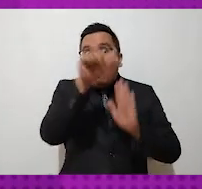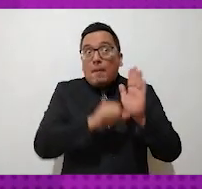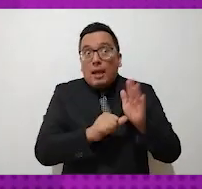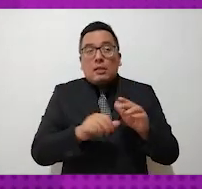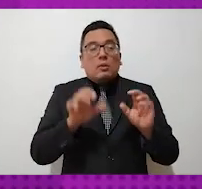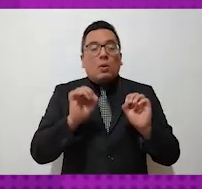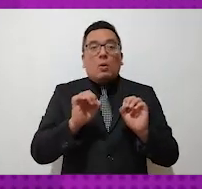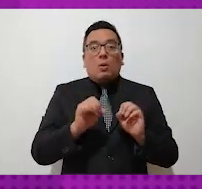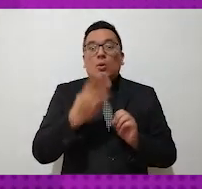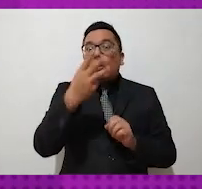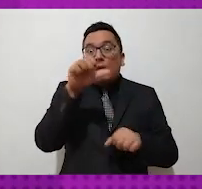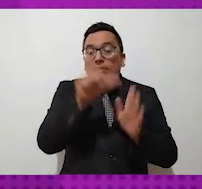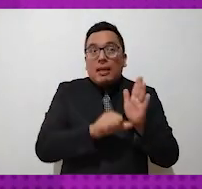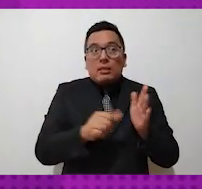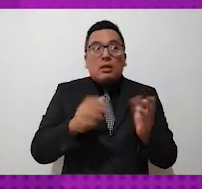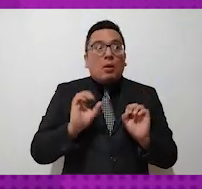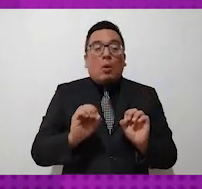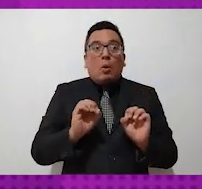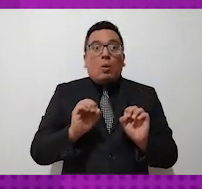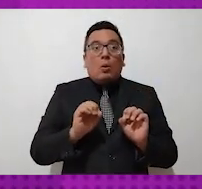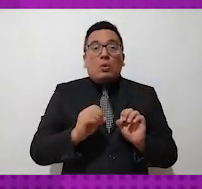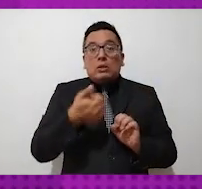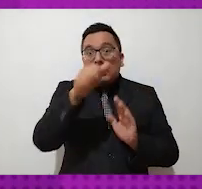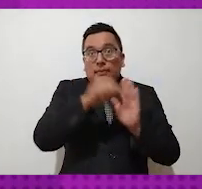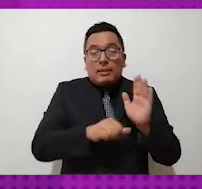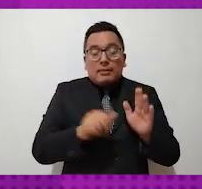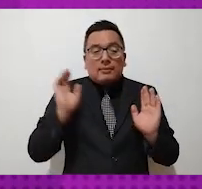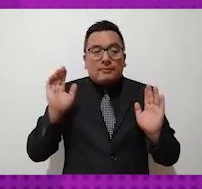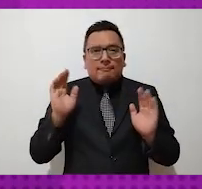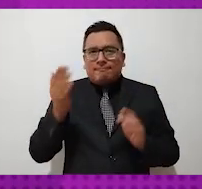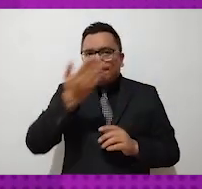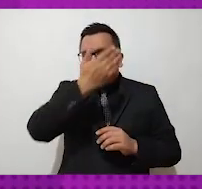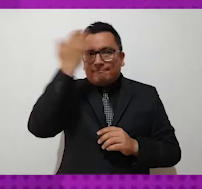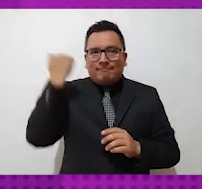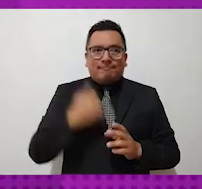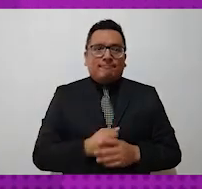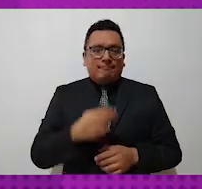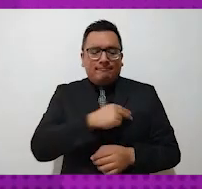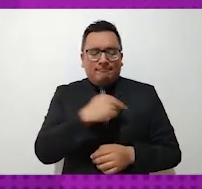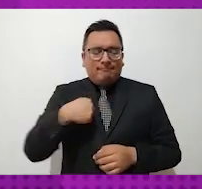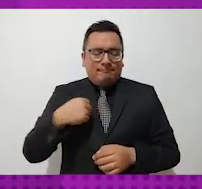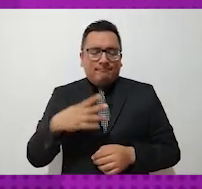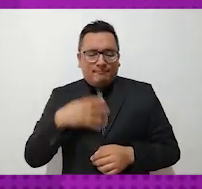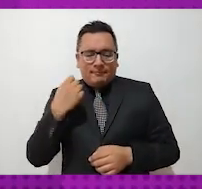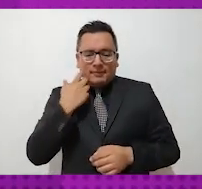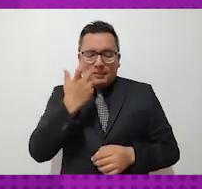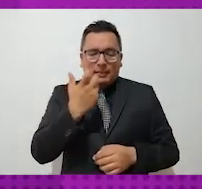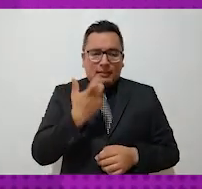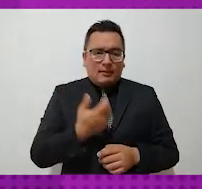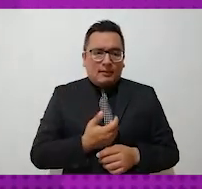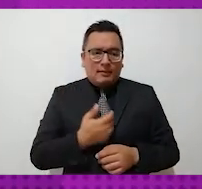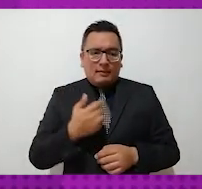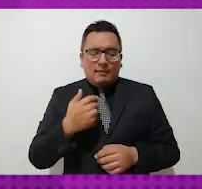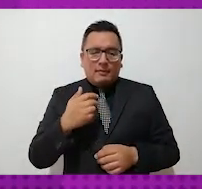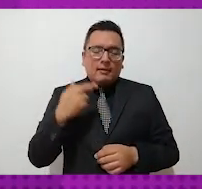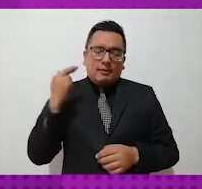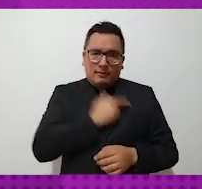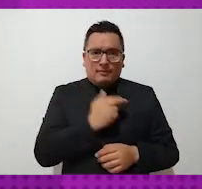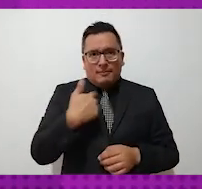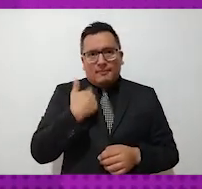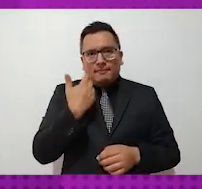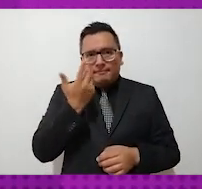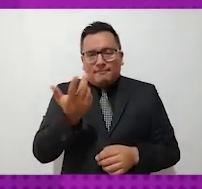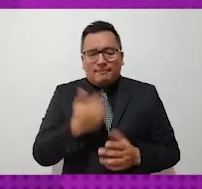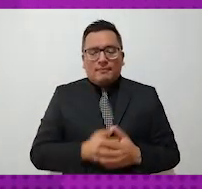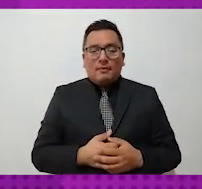un mes o te vas a tardar 3 meses o te vas a tardar 6 meses. Nosotros procuramos sí que los plazos se acorten lo más